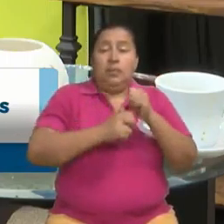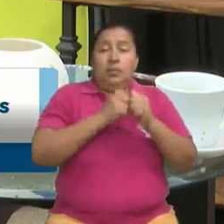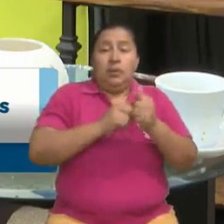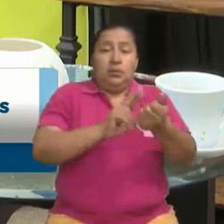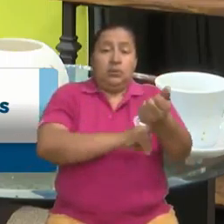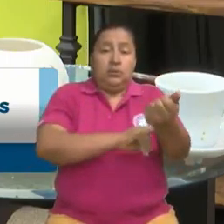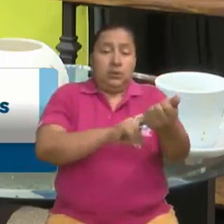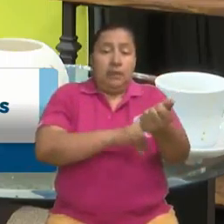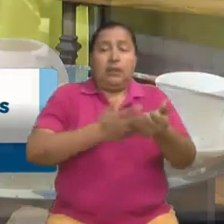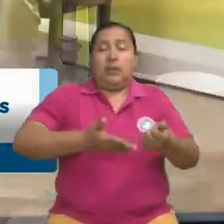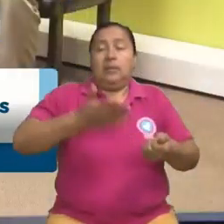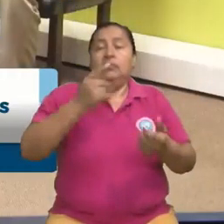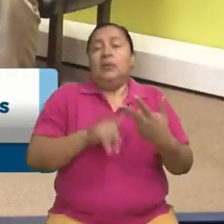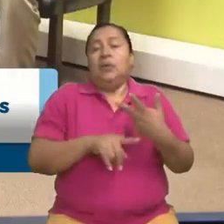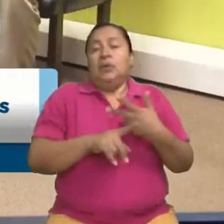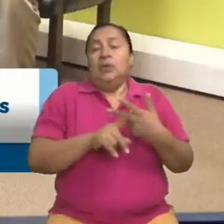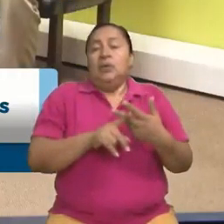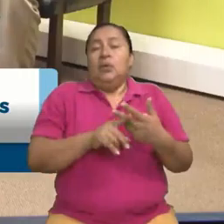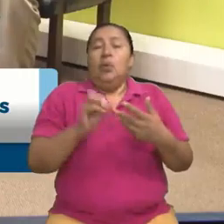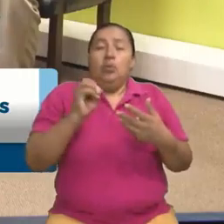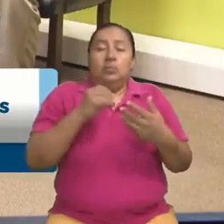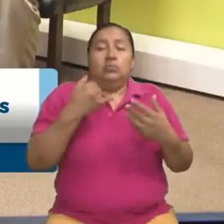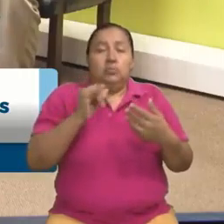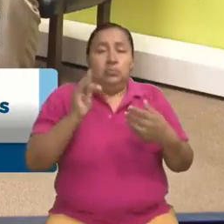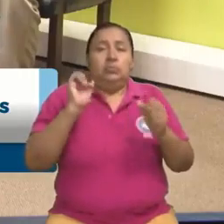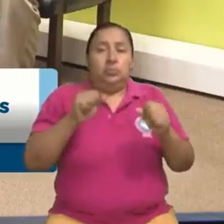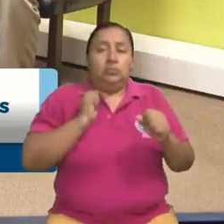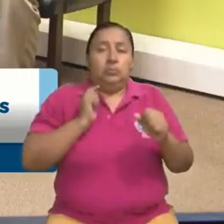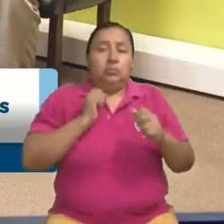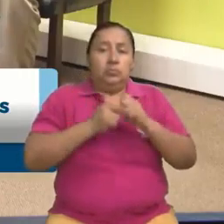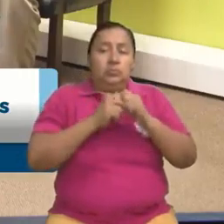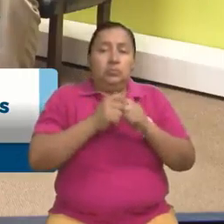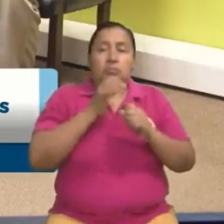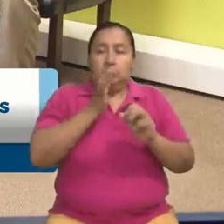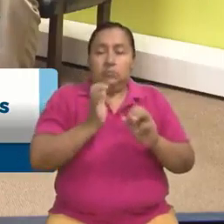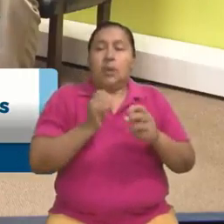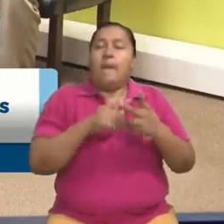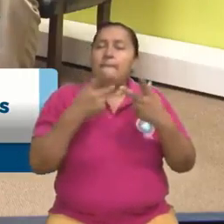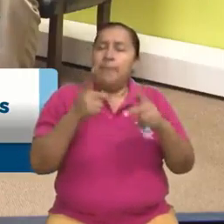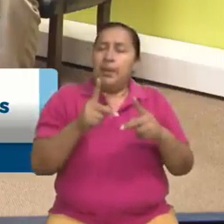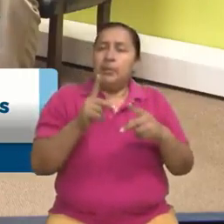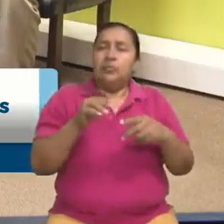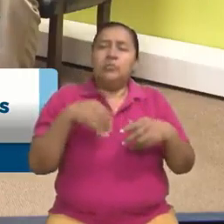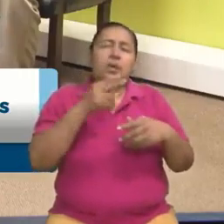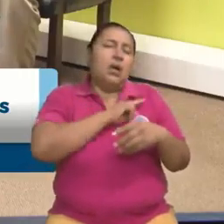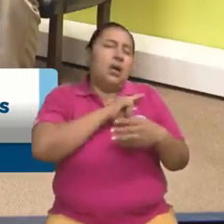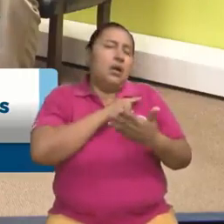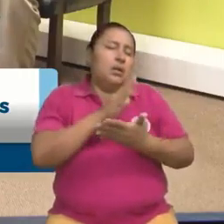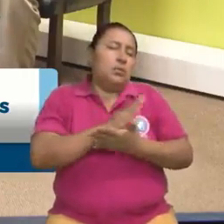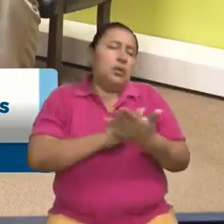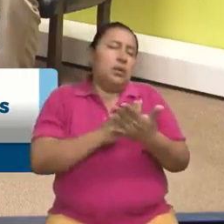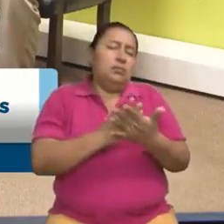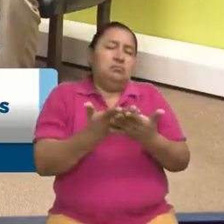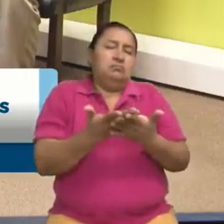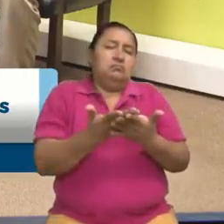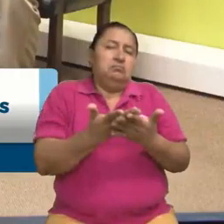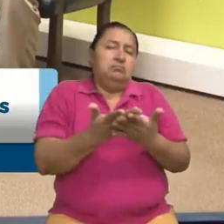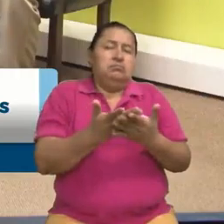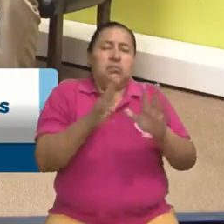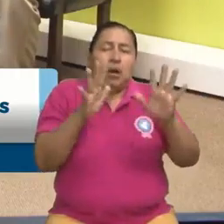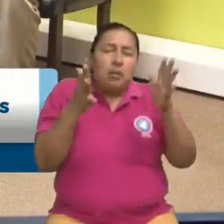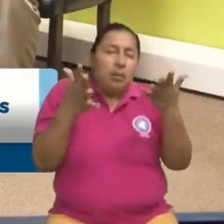llama? Diabetes. Obviamente va a estar en constante monitoreo. Pero ¿hay algunas señales